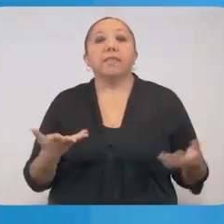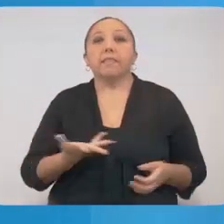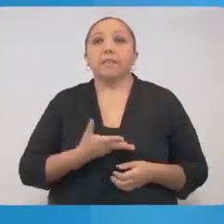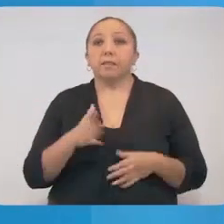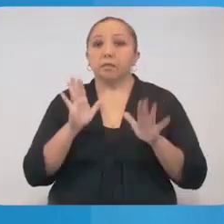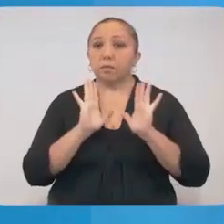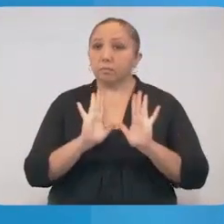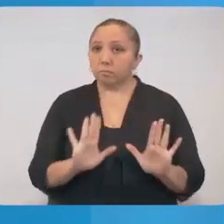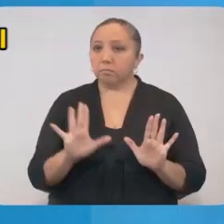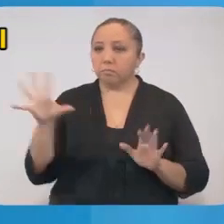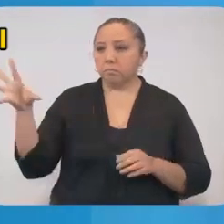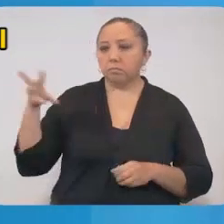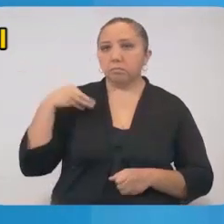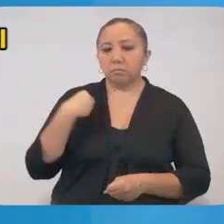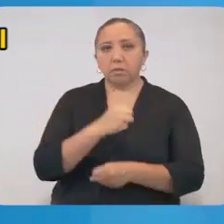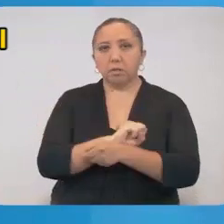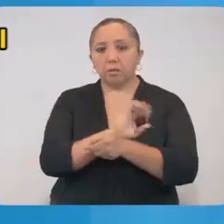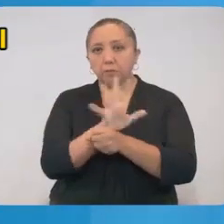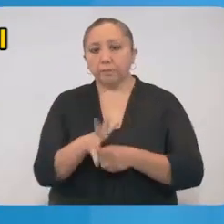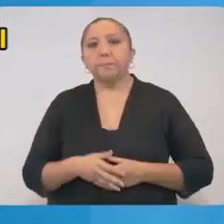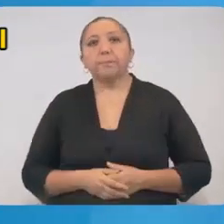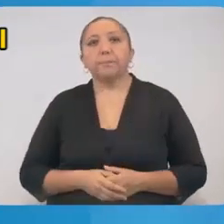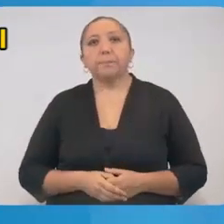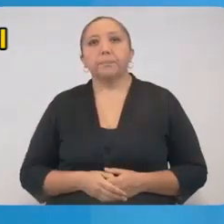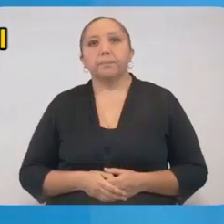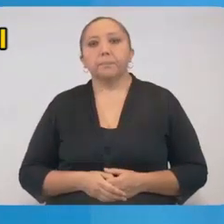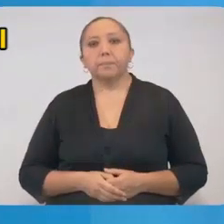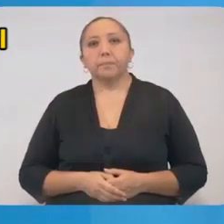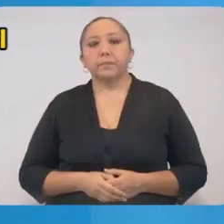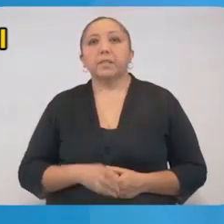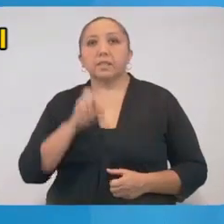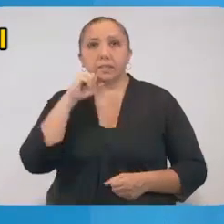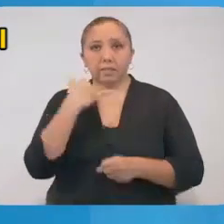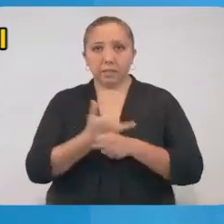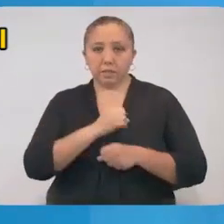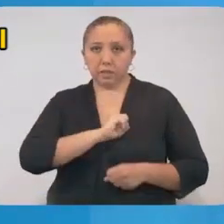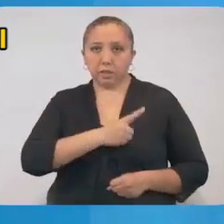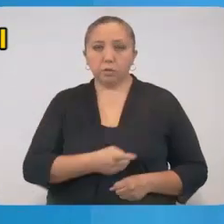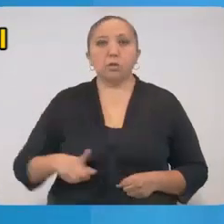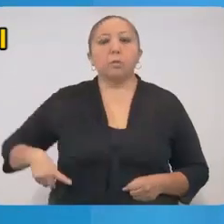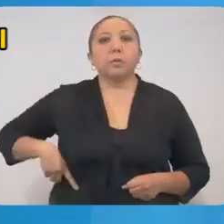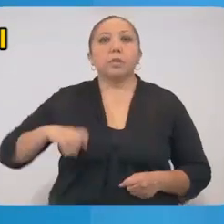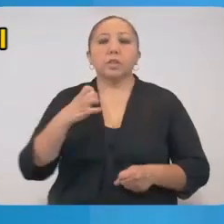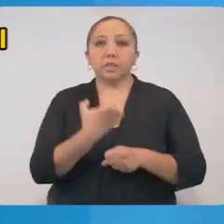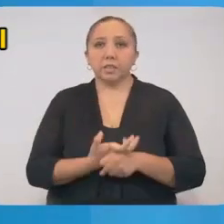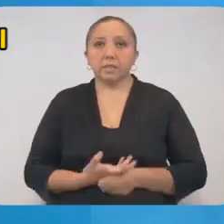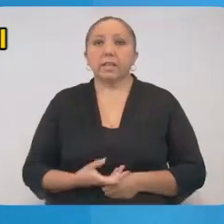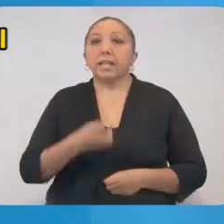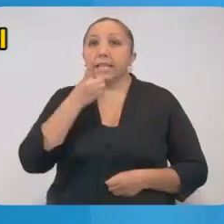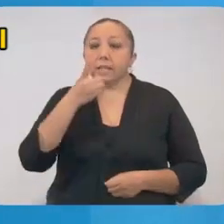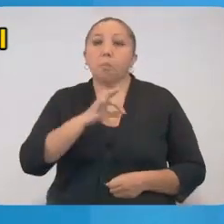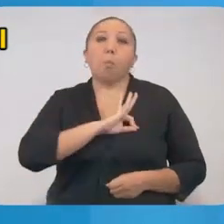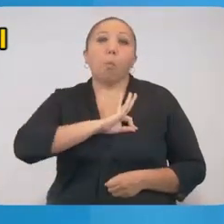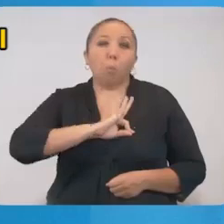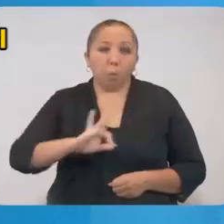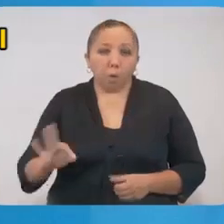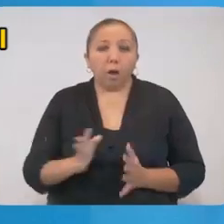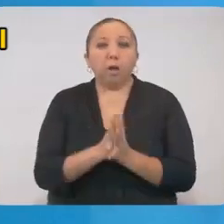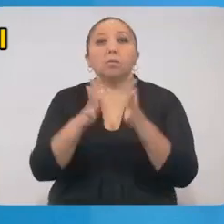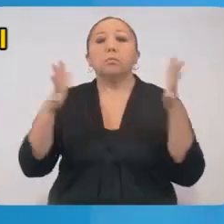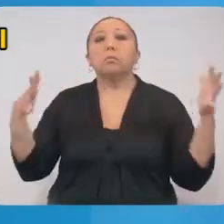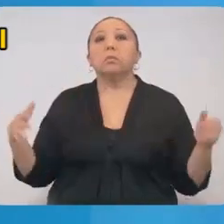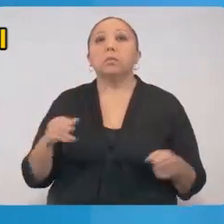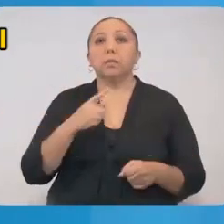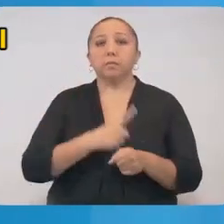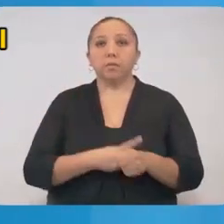de contagio. La Secretaría de Salud del Gobierno del Estado alerta de la posibilidad de un incremento de contagios